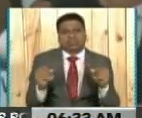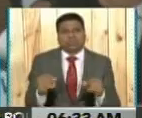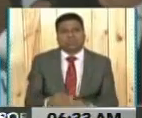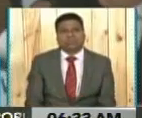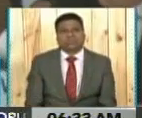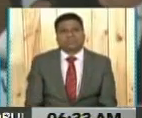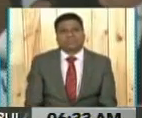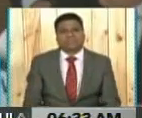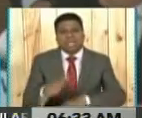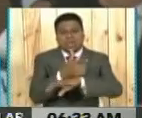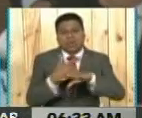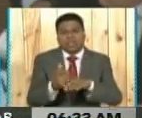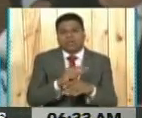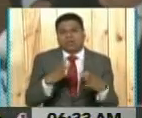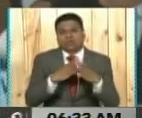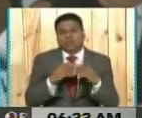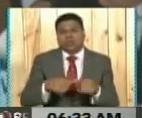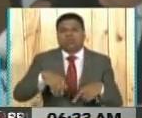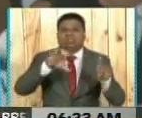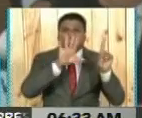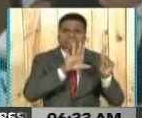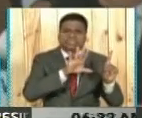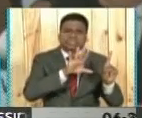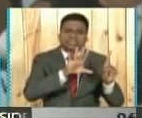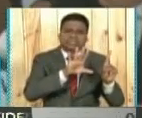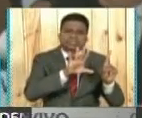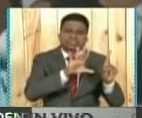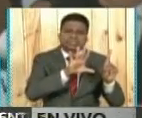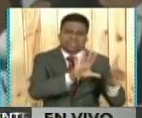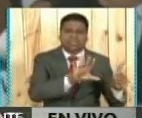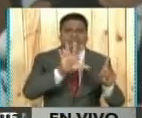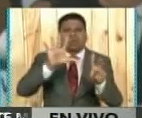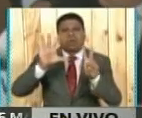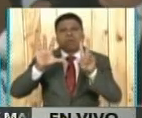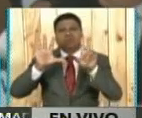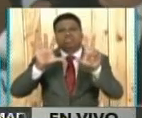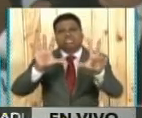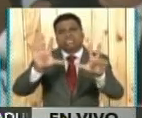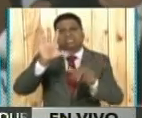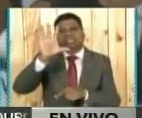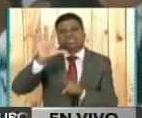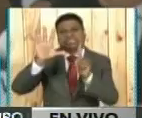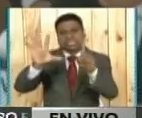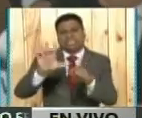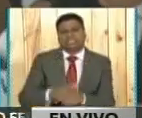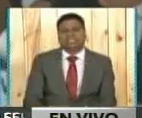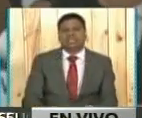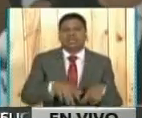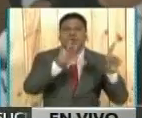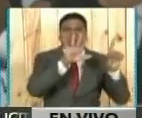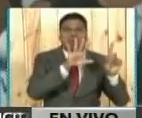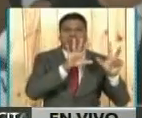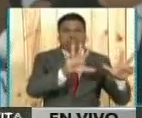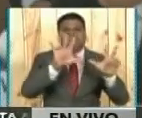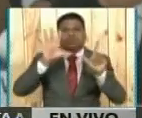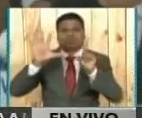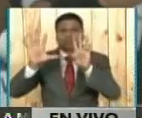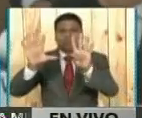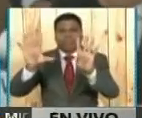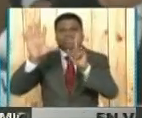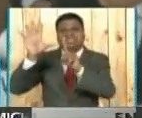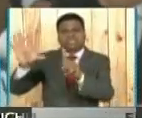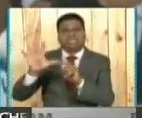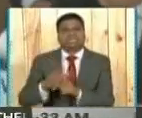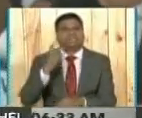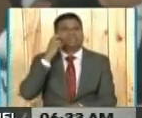de Estado, de los cuales 786 fueron acusados por los delitos de homicidio y 899 por los delitos de trato